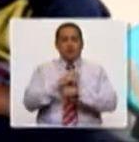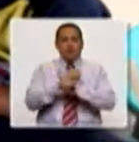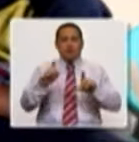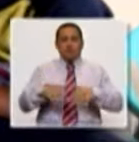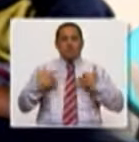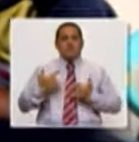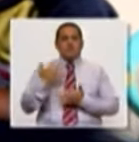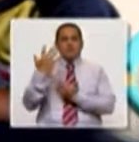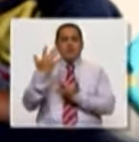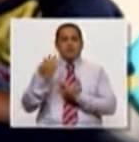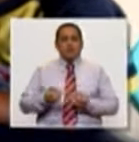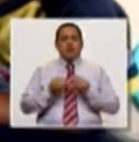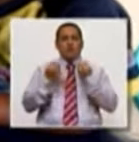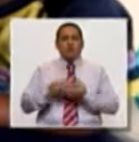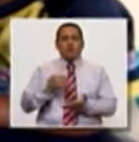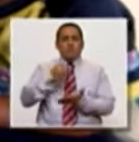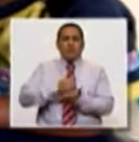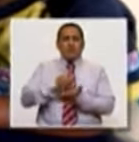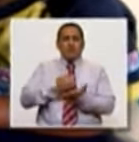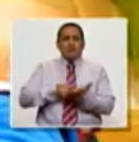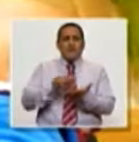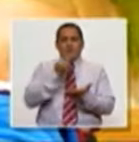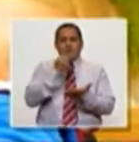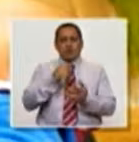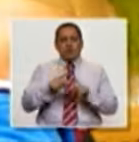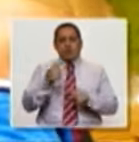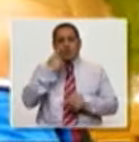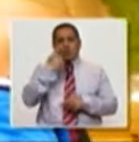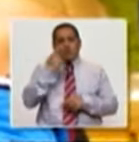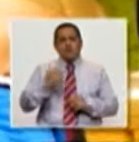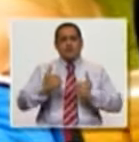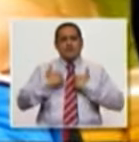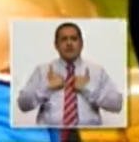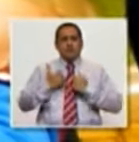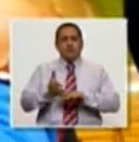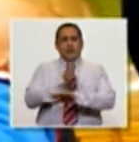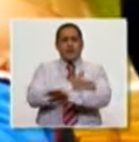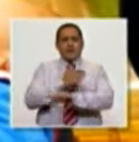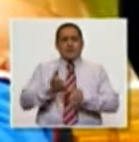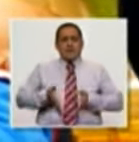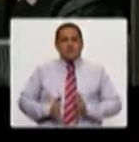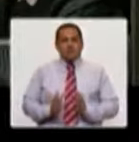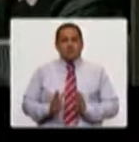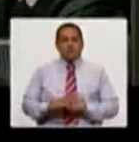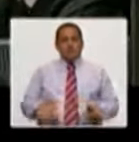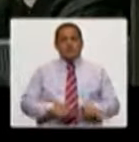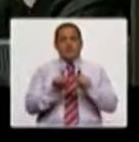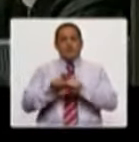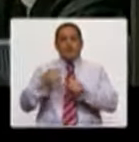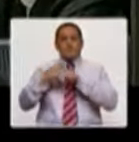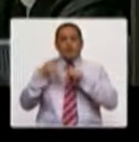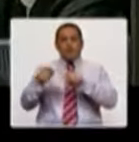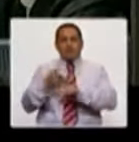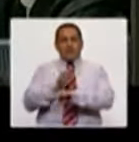puede esperar, como una pensión por alimentos o un reconocimiento de descanso pre- y postnatal. Y para eso se